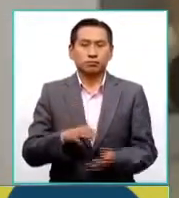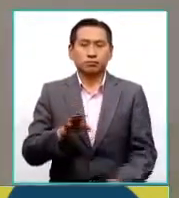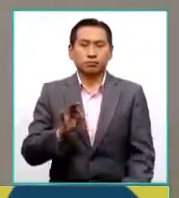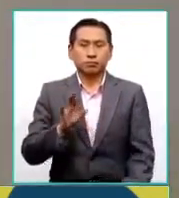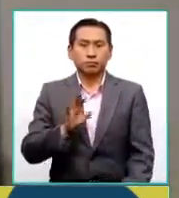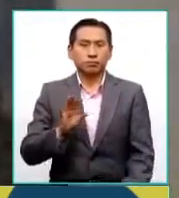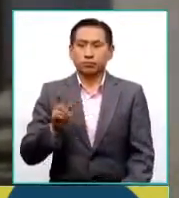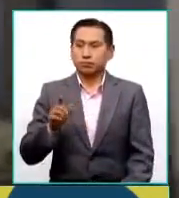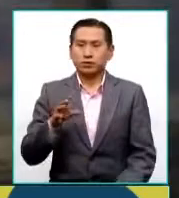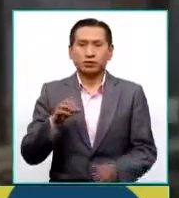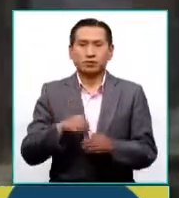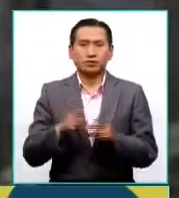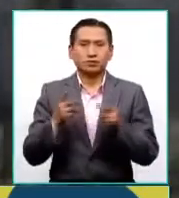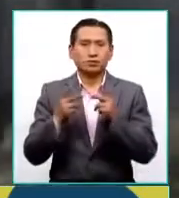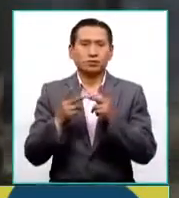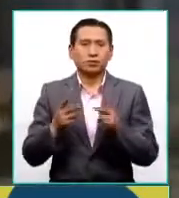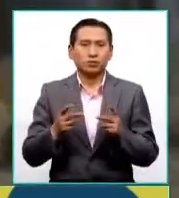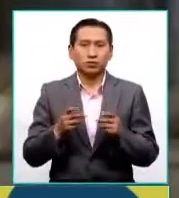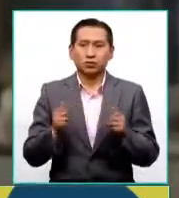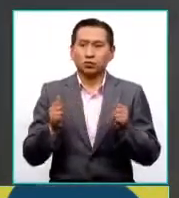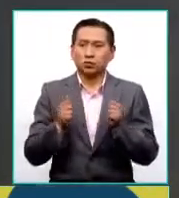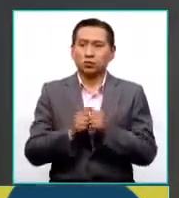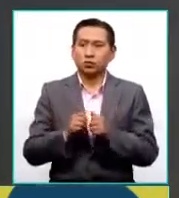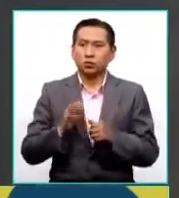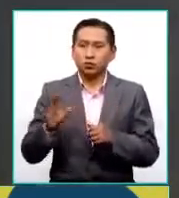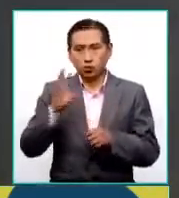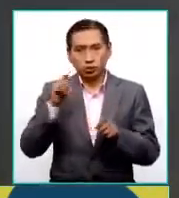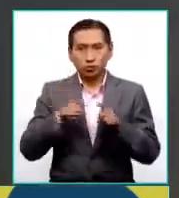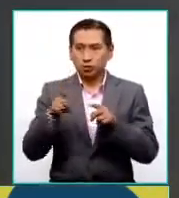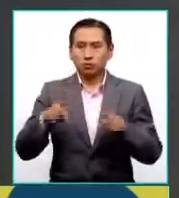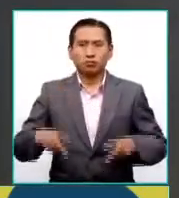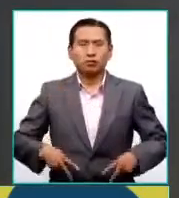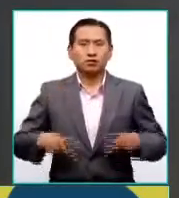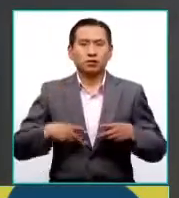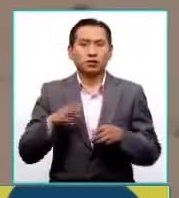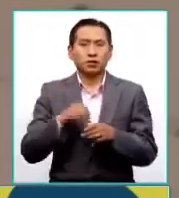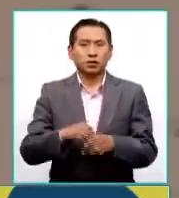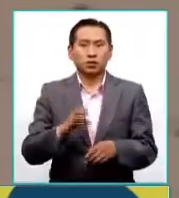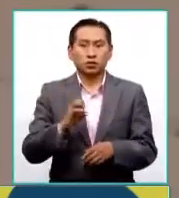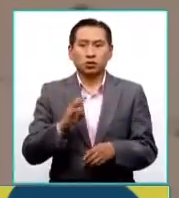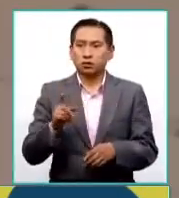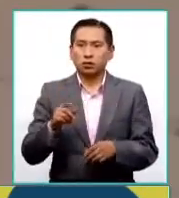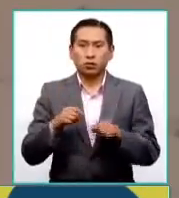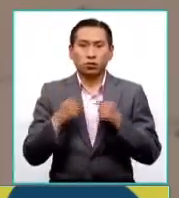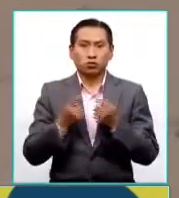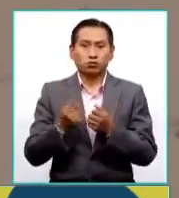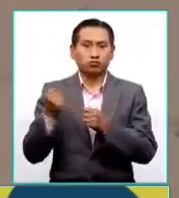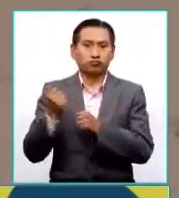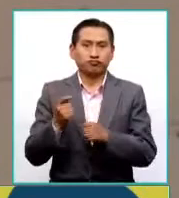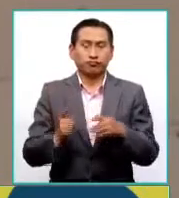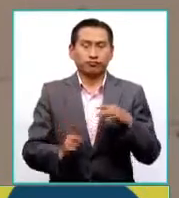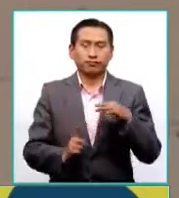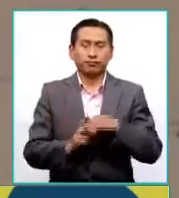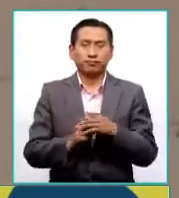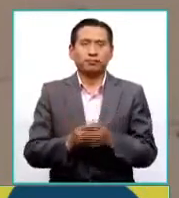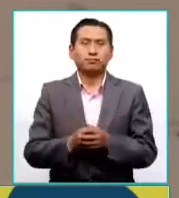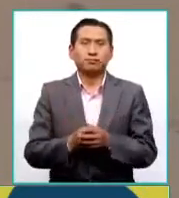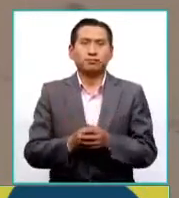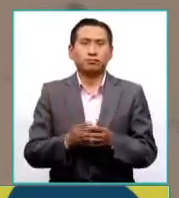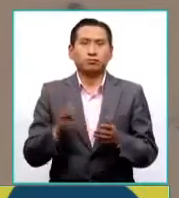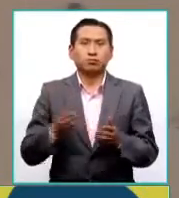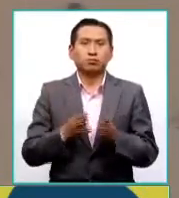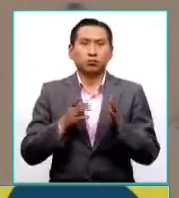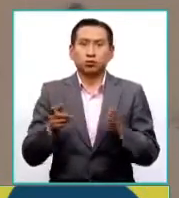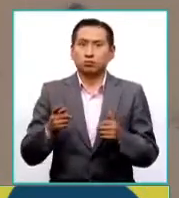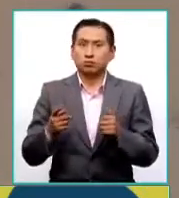de Uncí, en Potosí, y se fue junto a sus hermanos a radicar a Cochabamba, donde fundó la agrupación musical. El músico fue